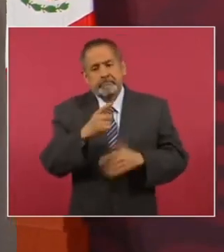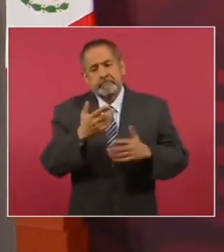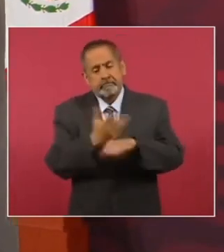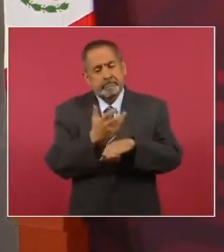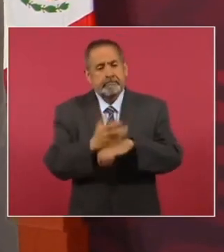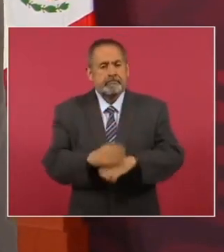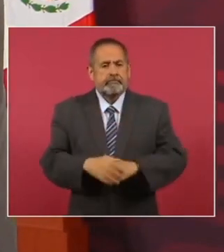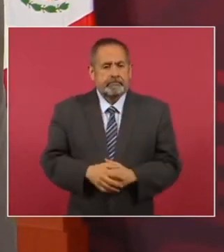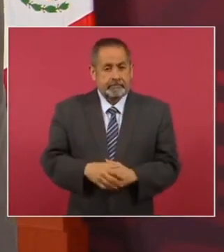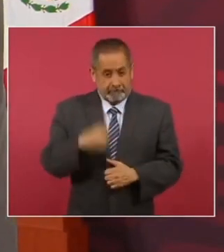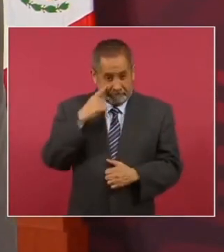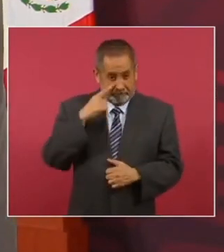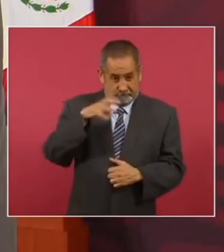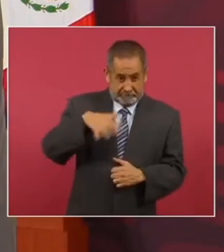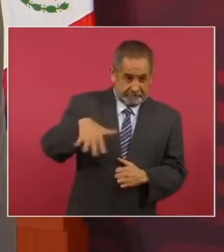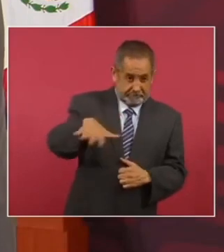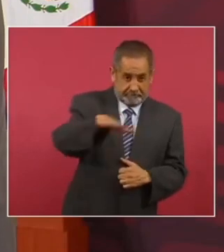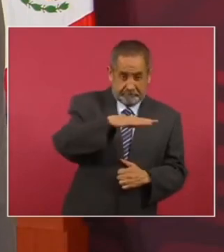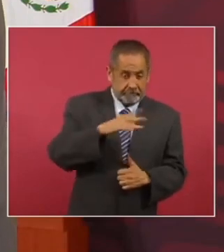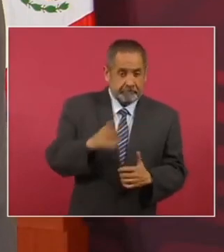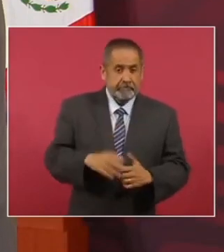Pero ya vieron la zona.